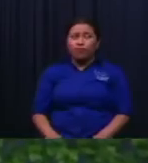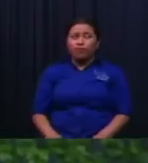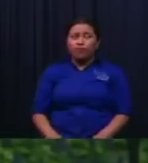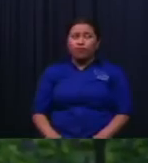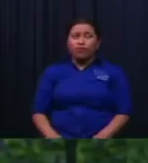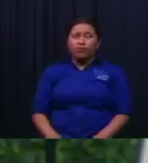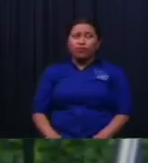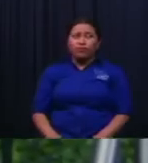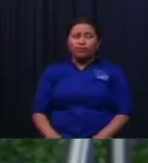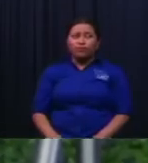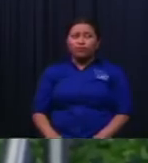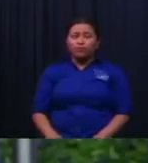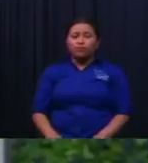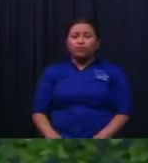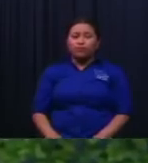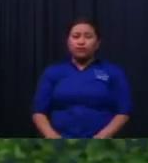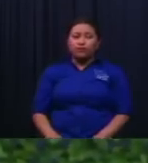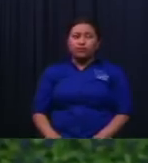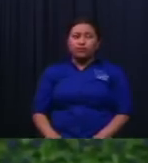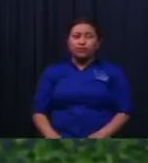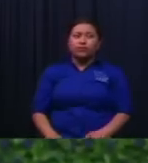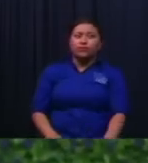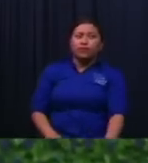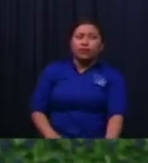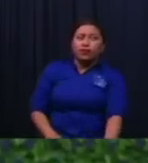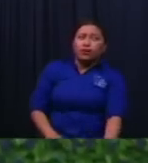Mire lo que dice Santiago.